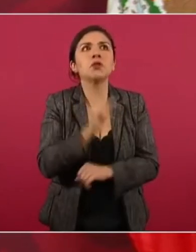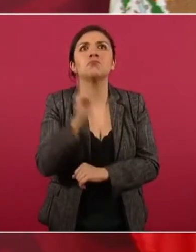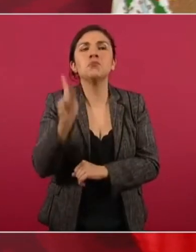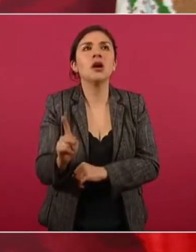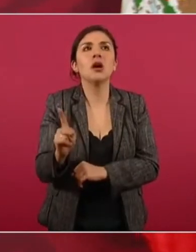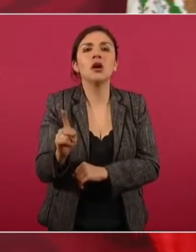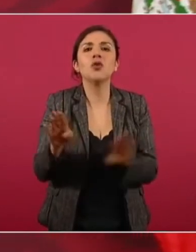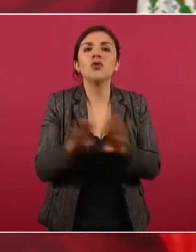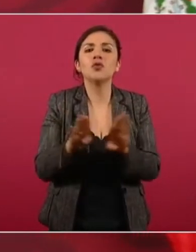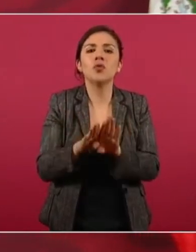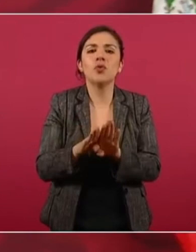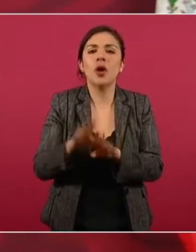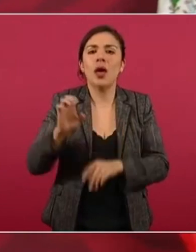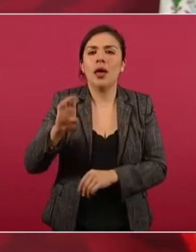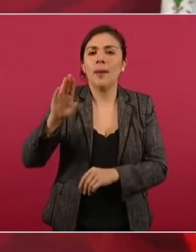habláramos de Ébano,